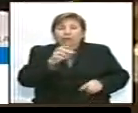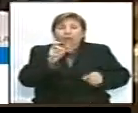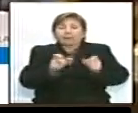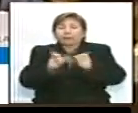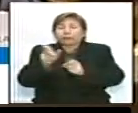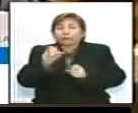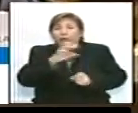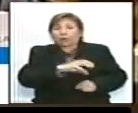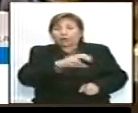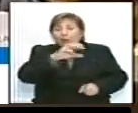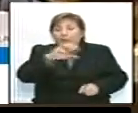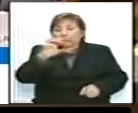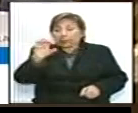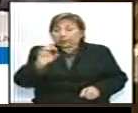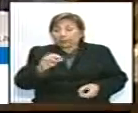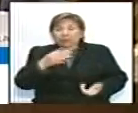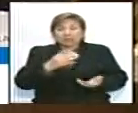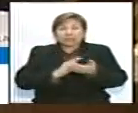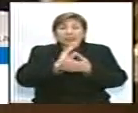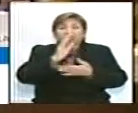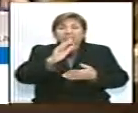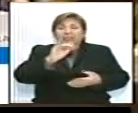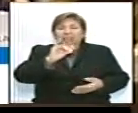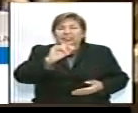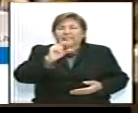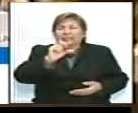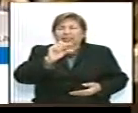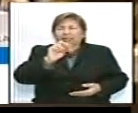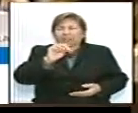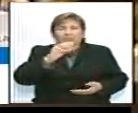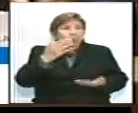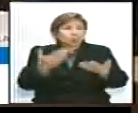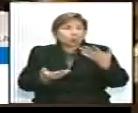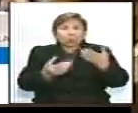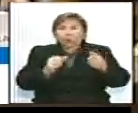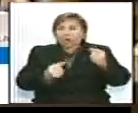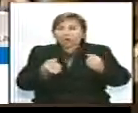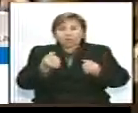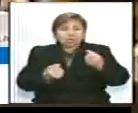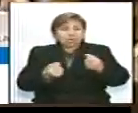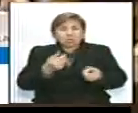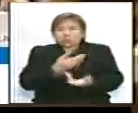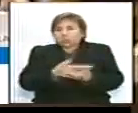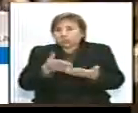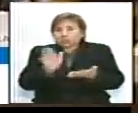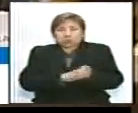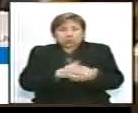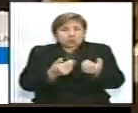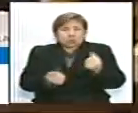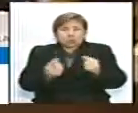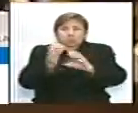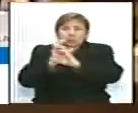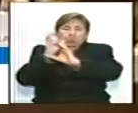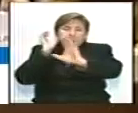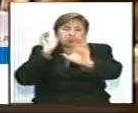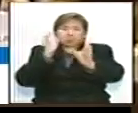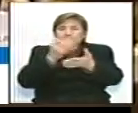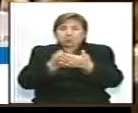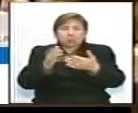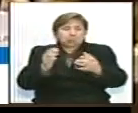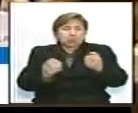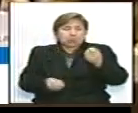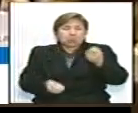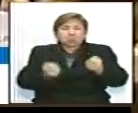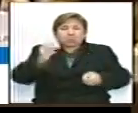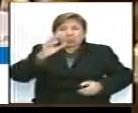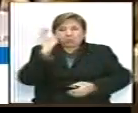pobladores ir hasta Ingenio, casi media hora. No hay movilidad, no hay transporte público. El policía tiene